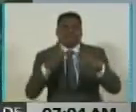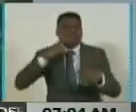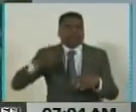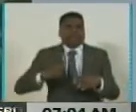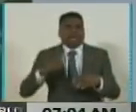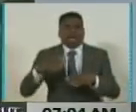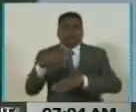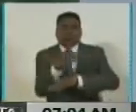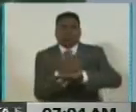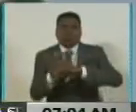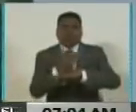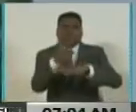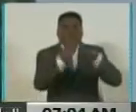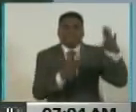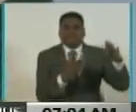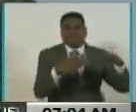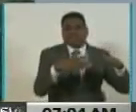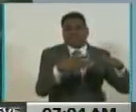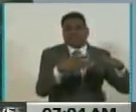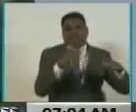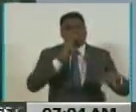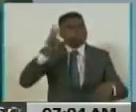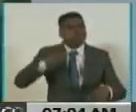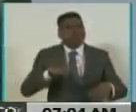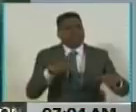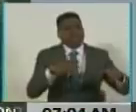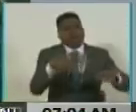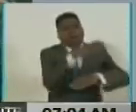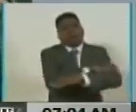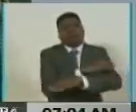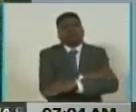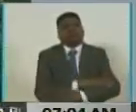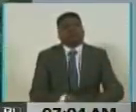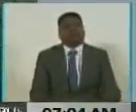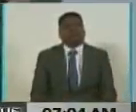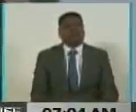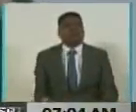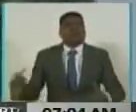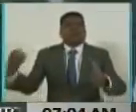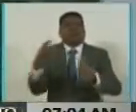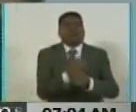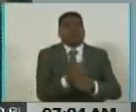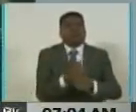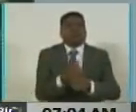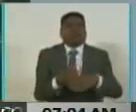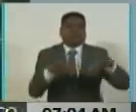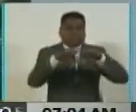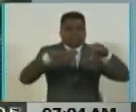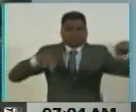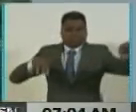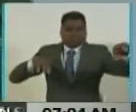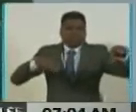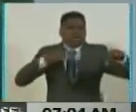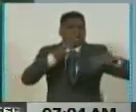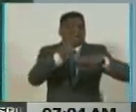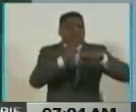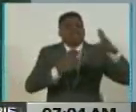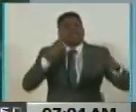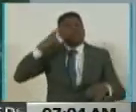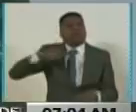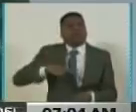porque la verdad integral no la hemos encontrado todavía. Aquí hay una media verdad y otra media verdad. Por eso es